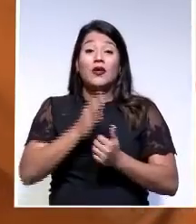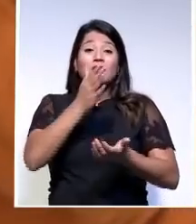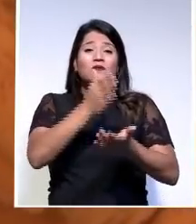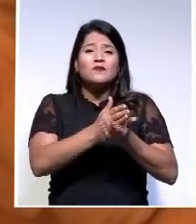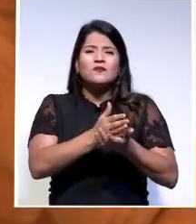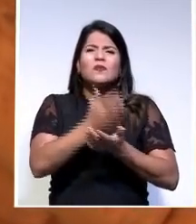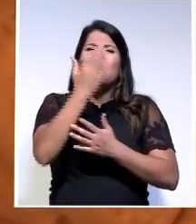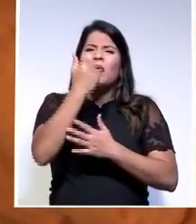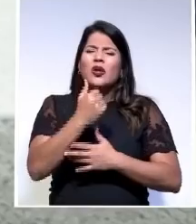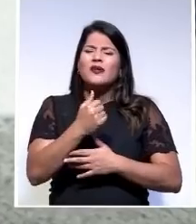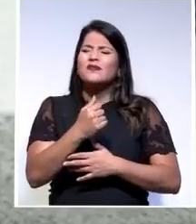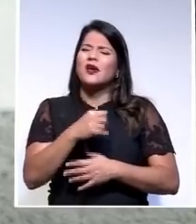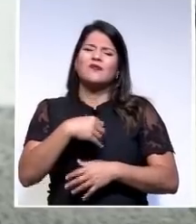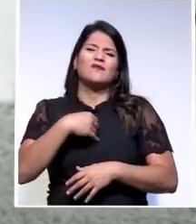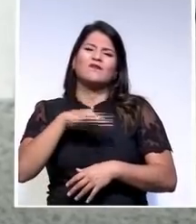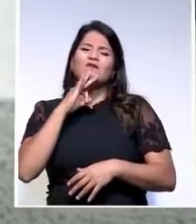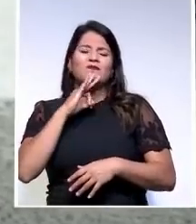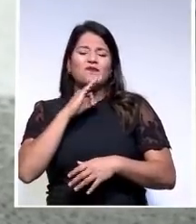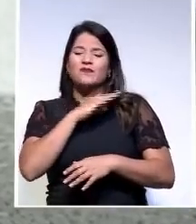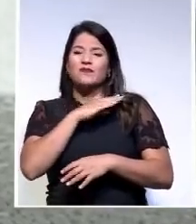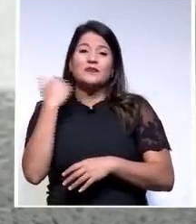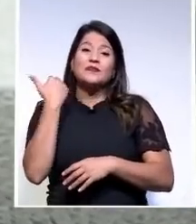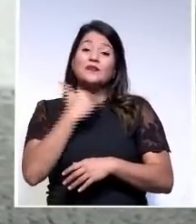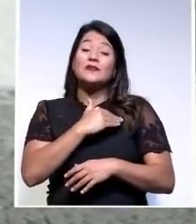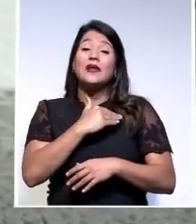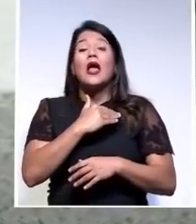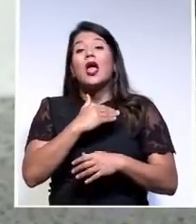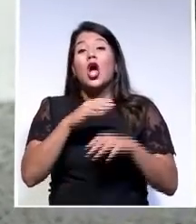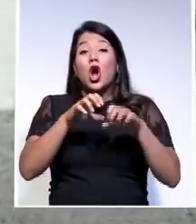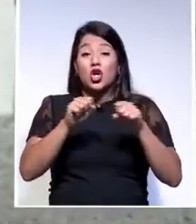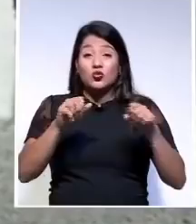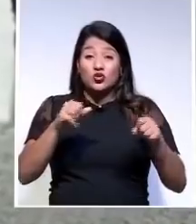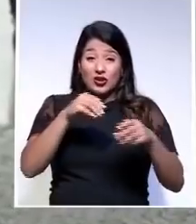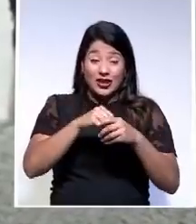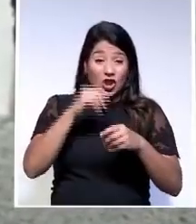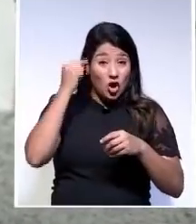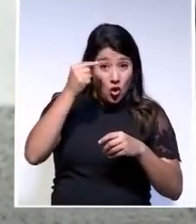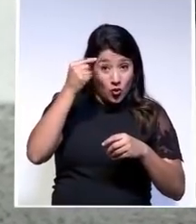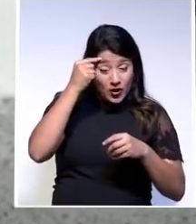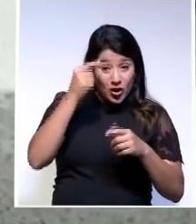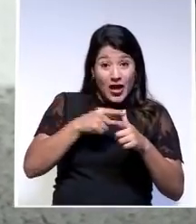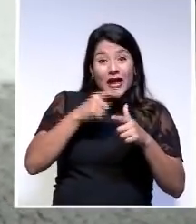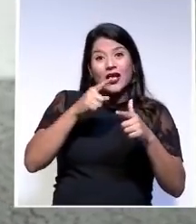estaba harto de la corrupción dentro del gobierno y encontró trabajo como consultor en el